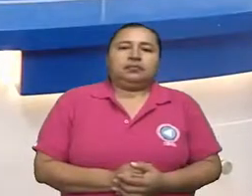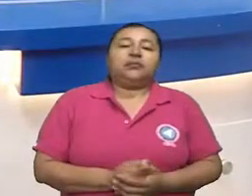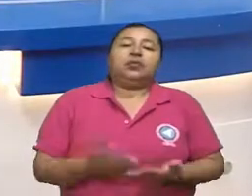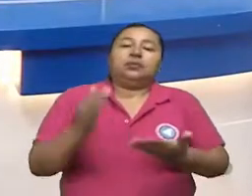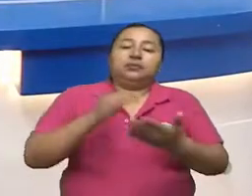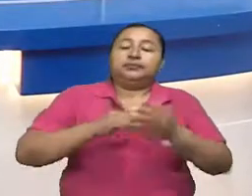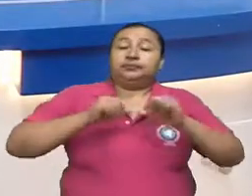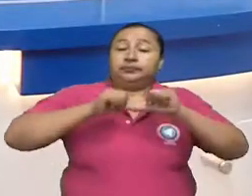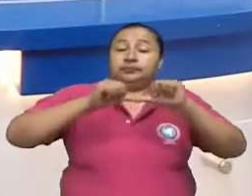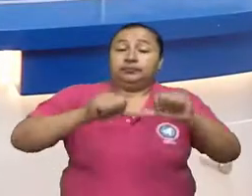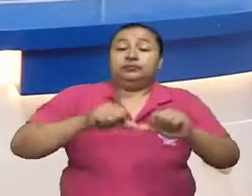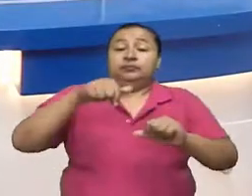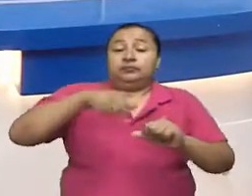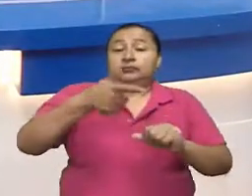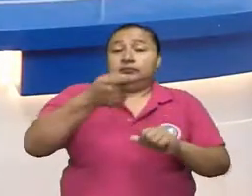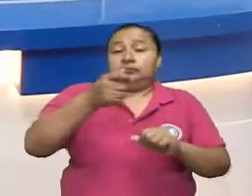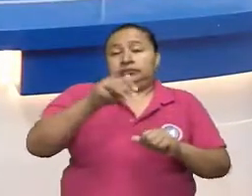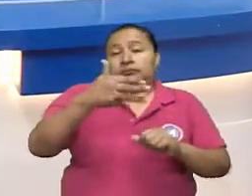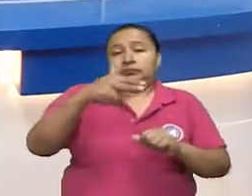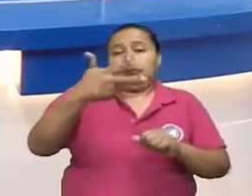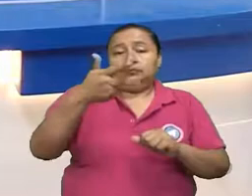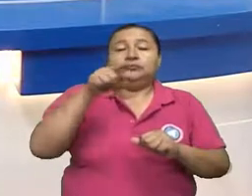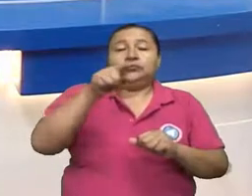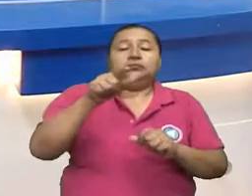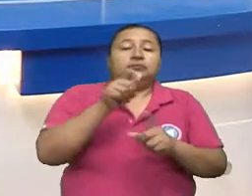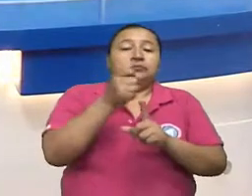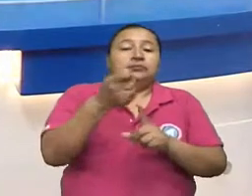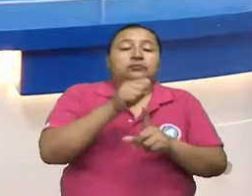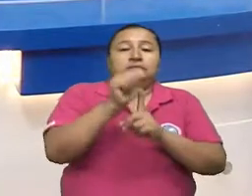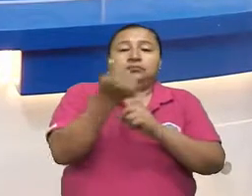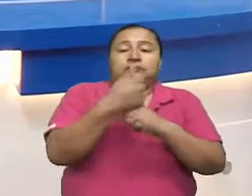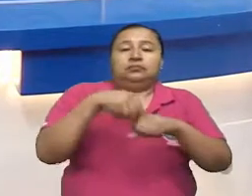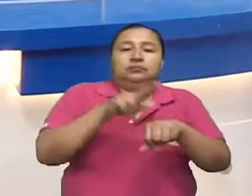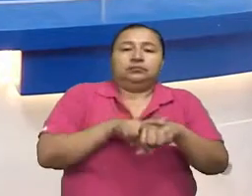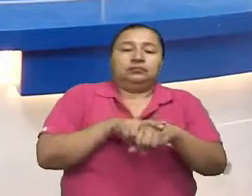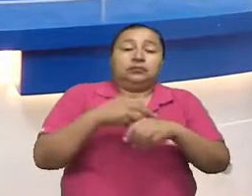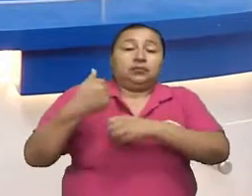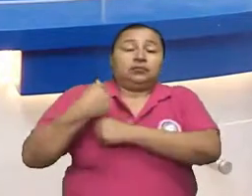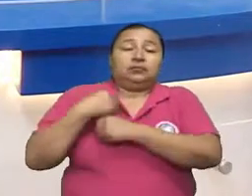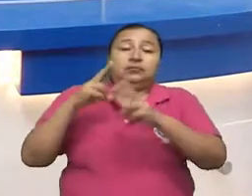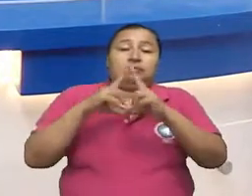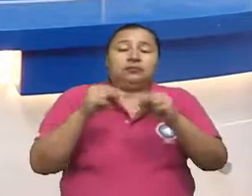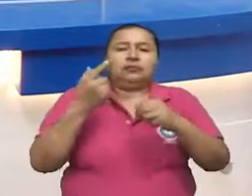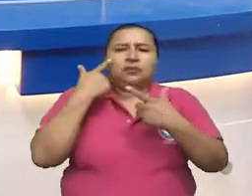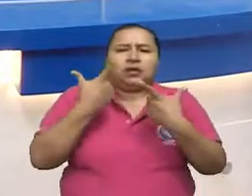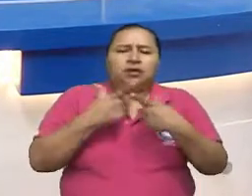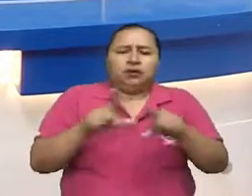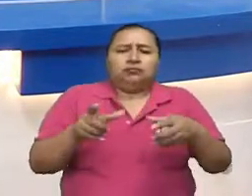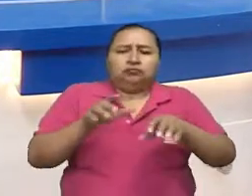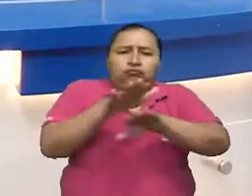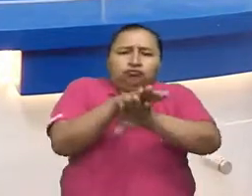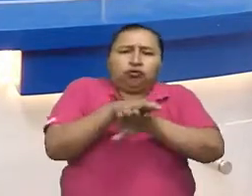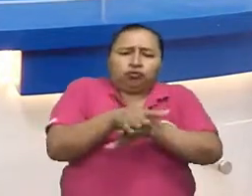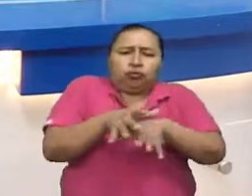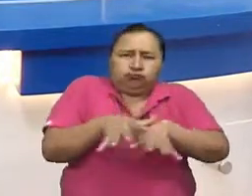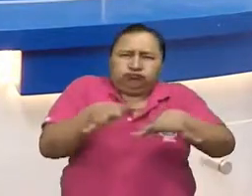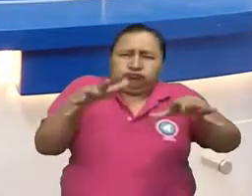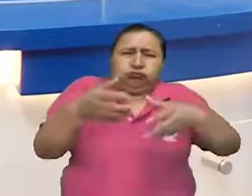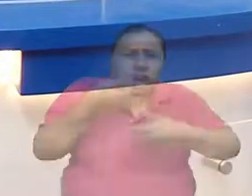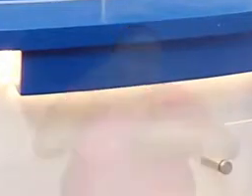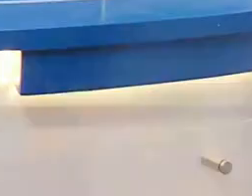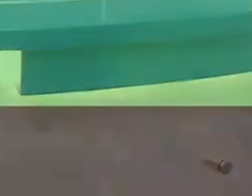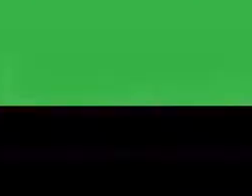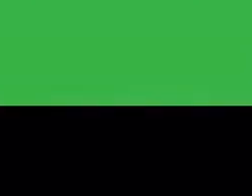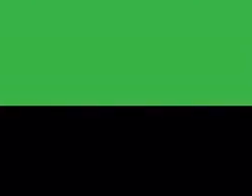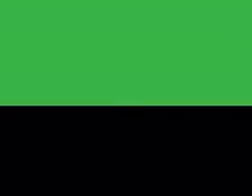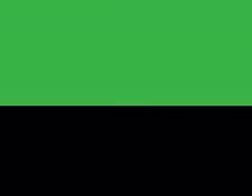Estamos de regreso aquí en Canal 98, tu canal parlamentario. El ejército de Nicaragua liberó a tortugas marinas. Veamos el reporte.